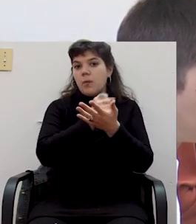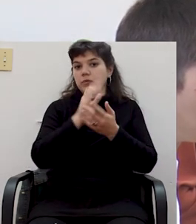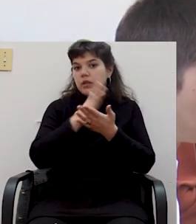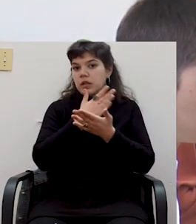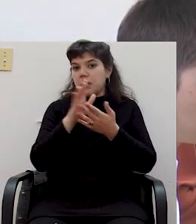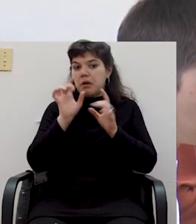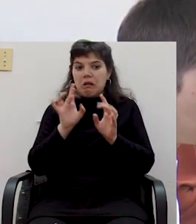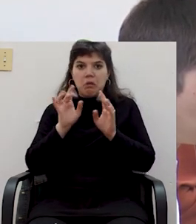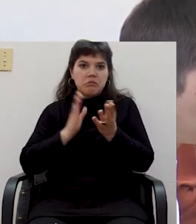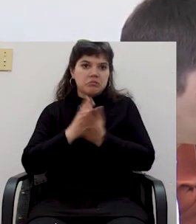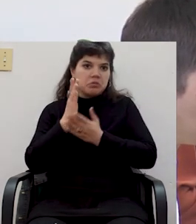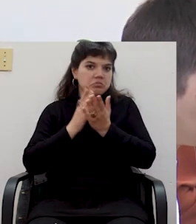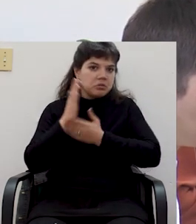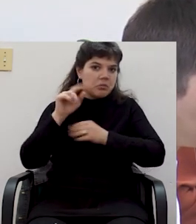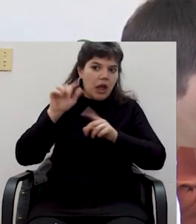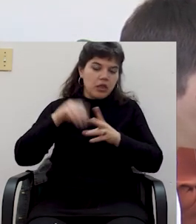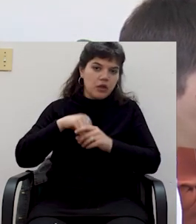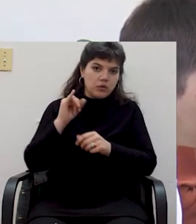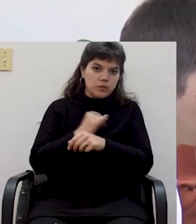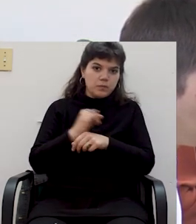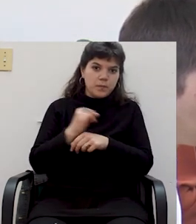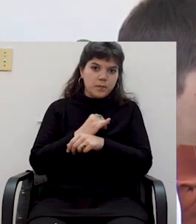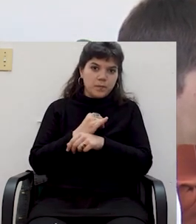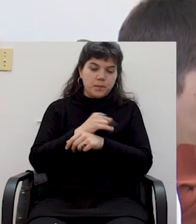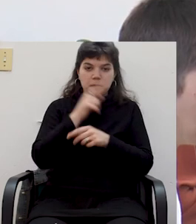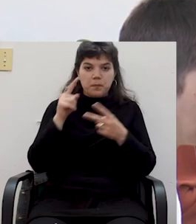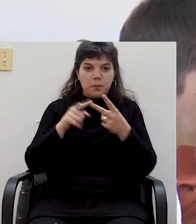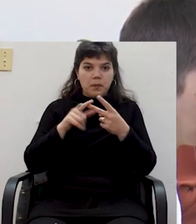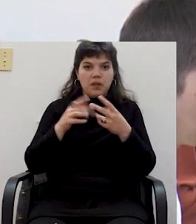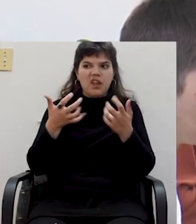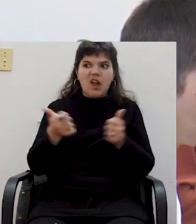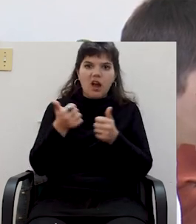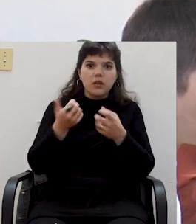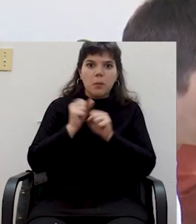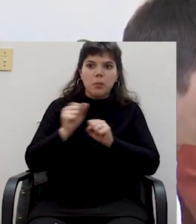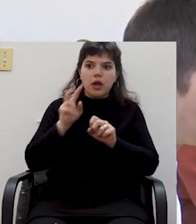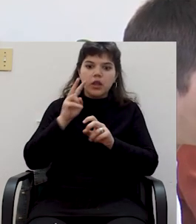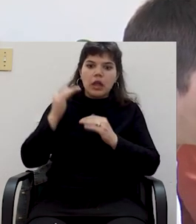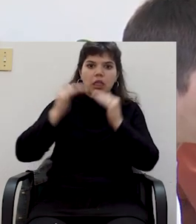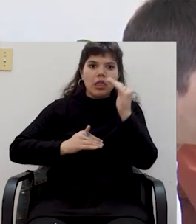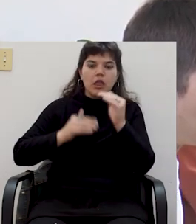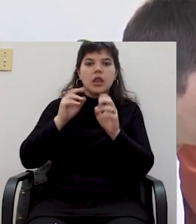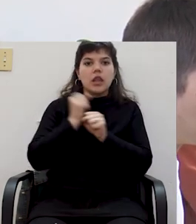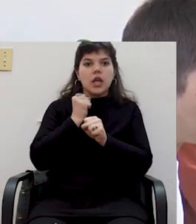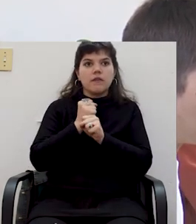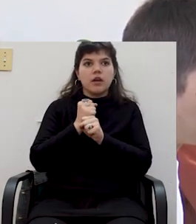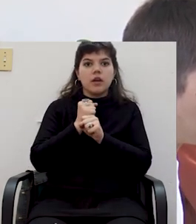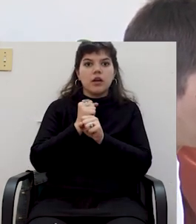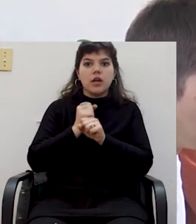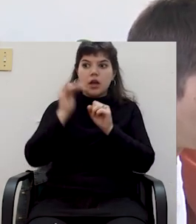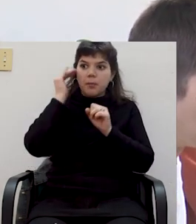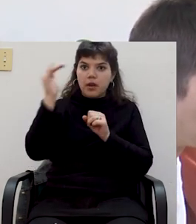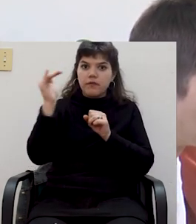se actualizan al estar en la institución? ¿Qué acciones concretas se pueden generar en relación a las desigualdades laborales de